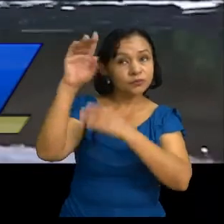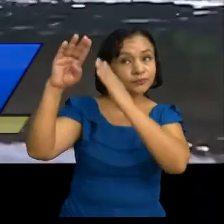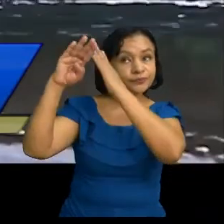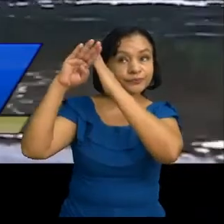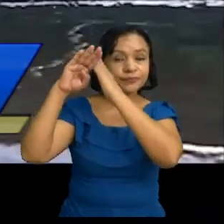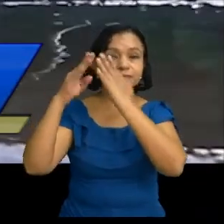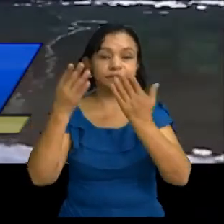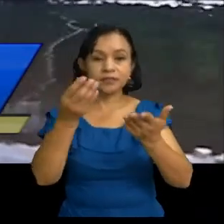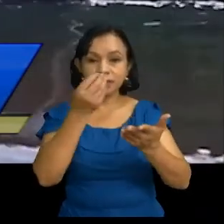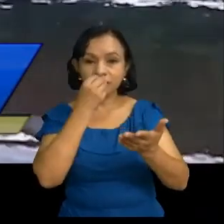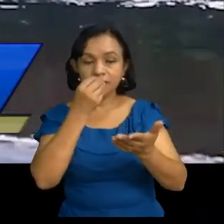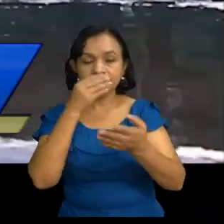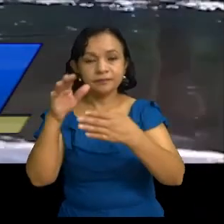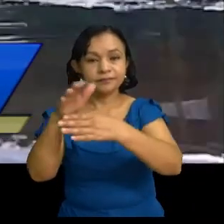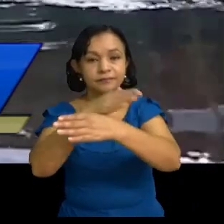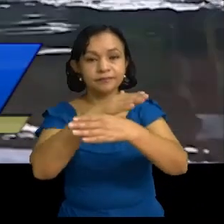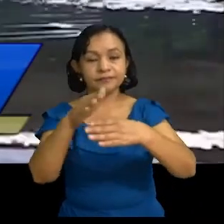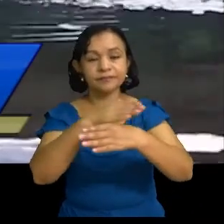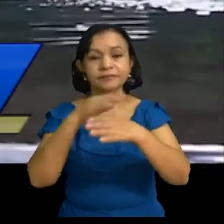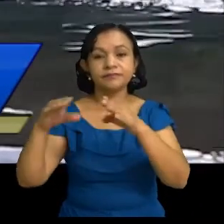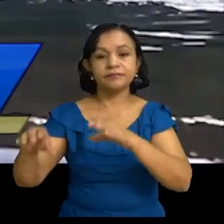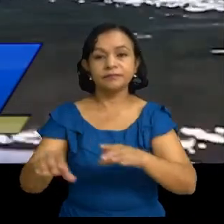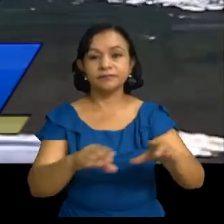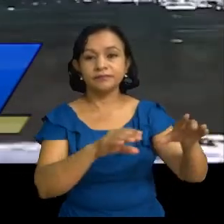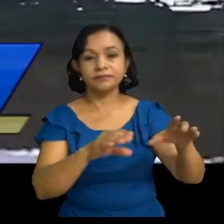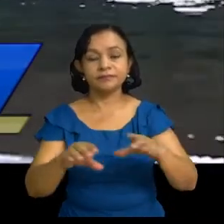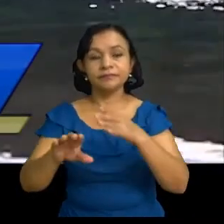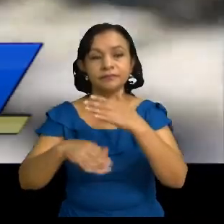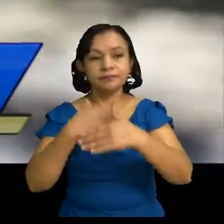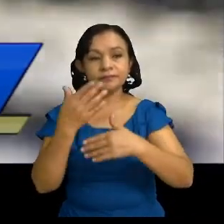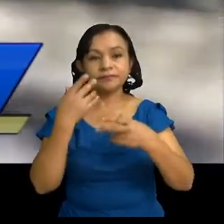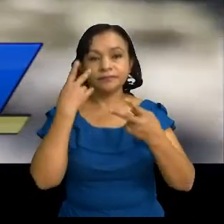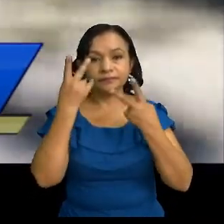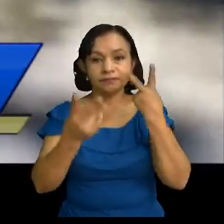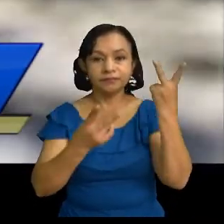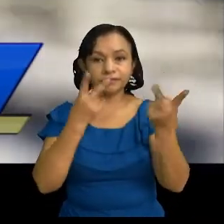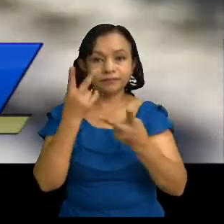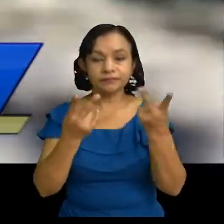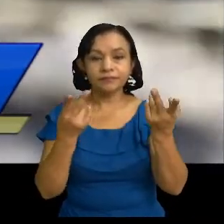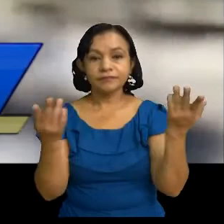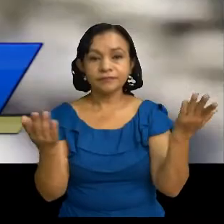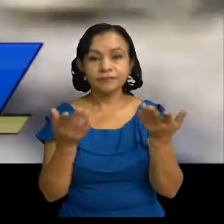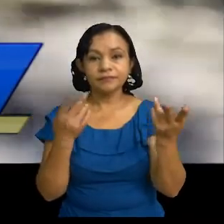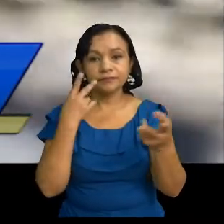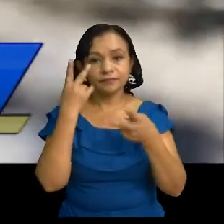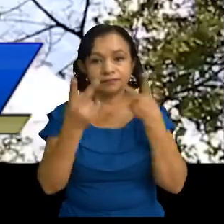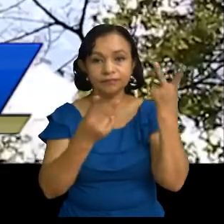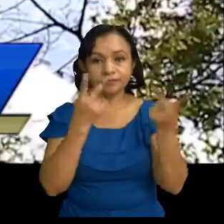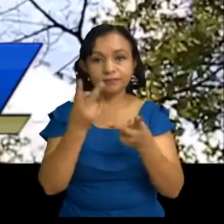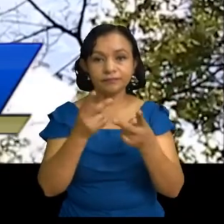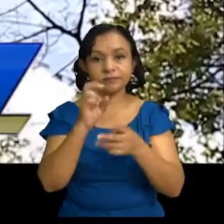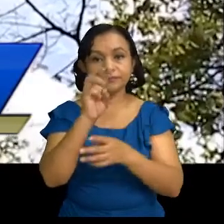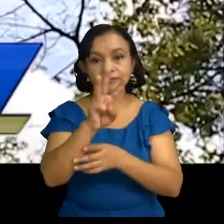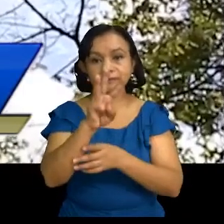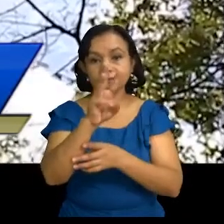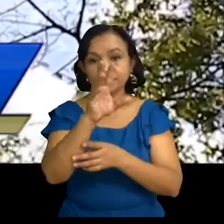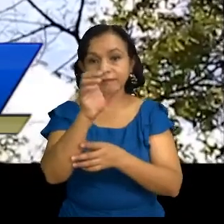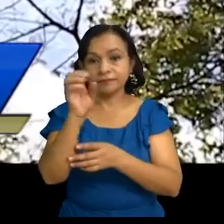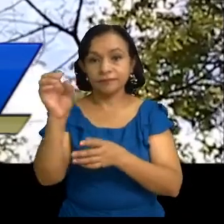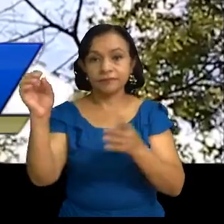vamos a promover un sinnúmero de acciones pues vamos a visitar tenemos como meta visitar 30 300 mil